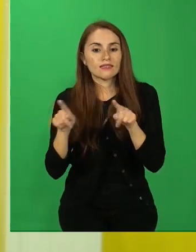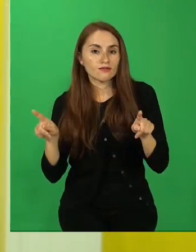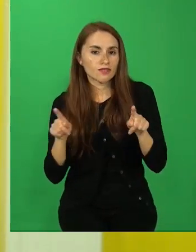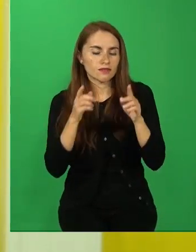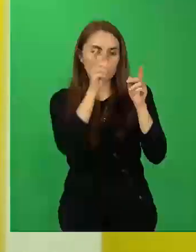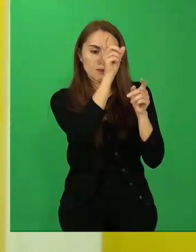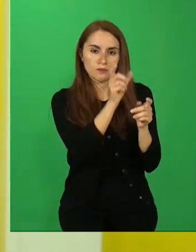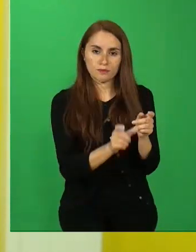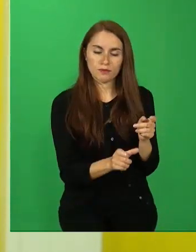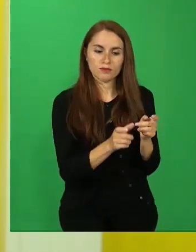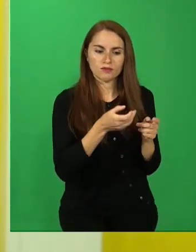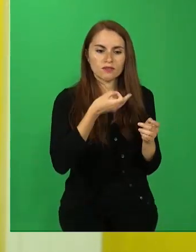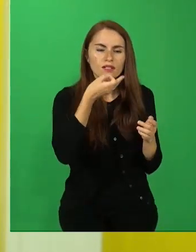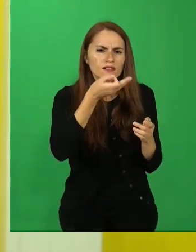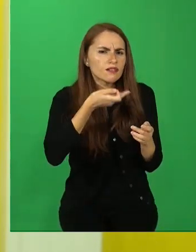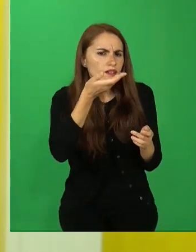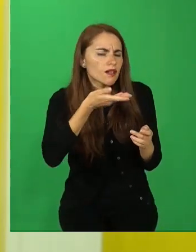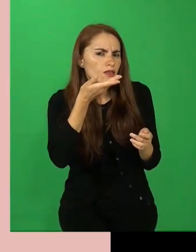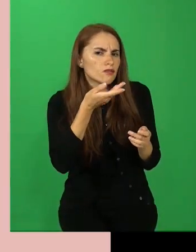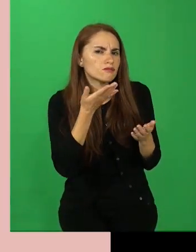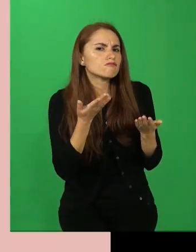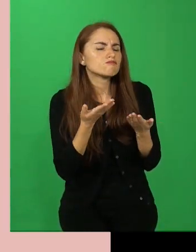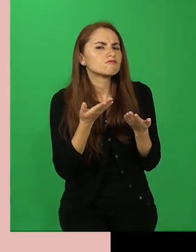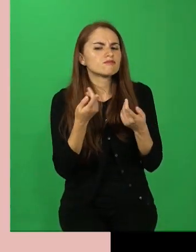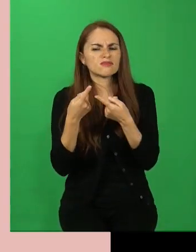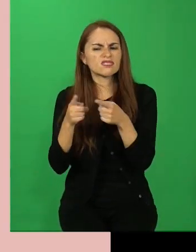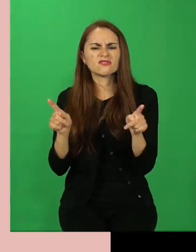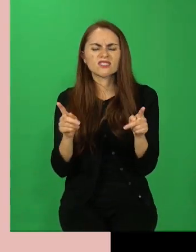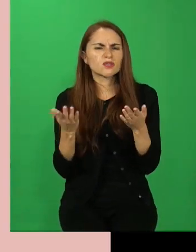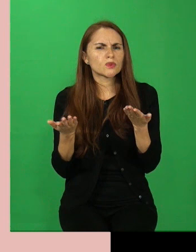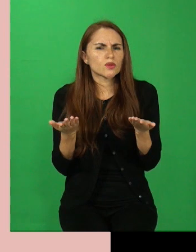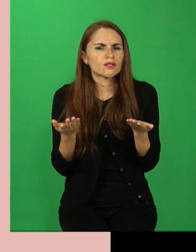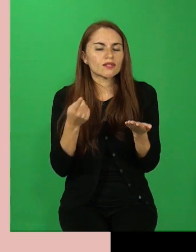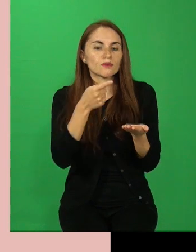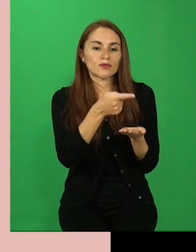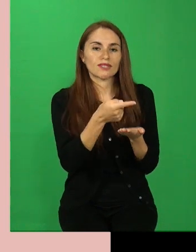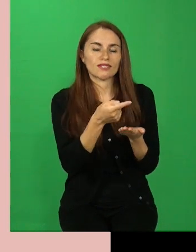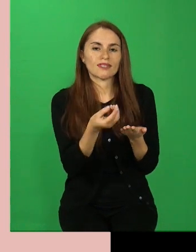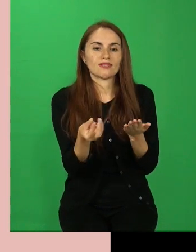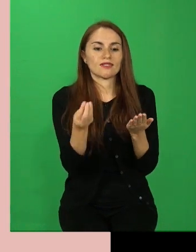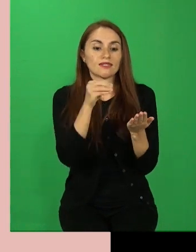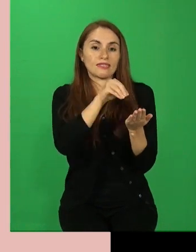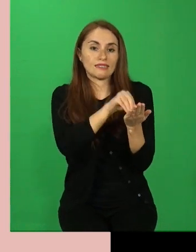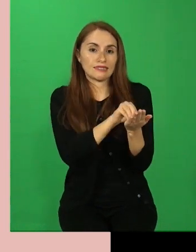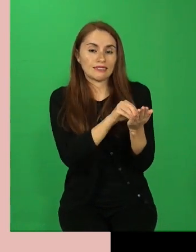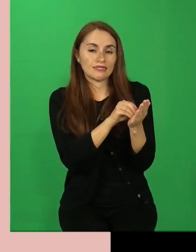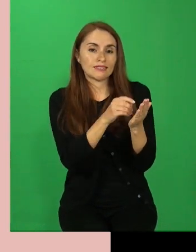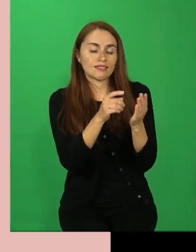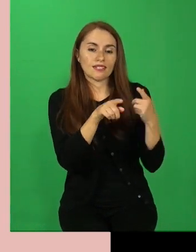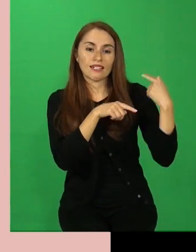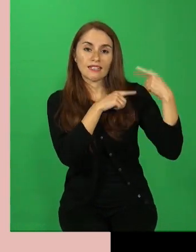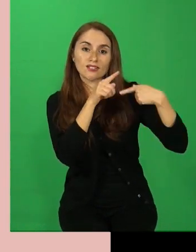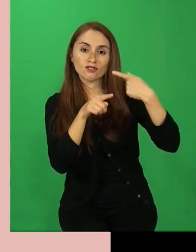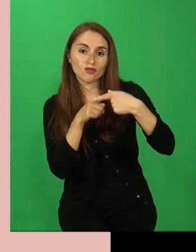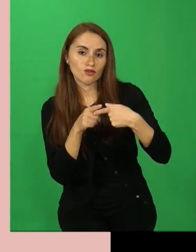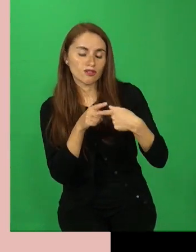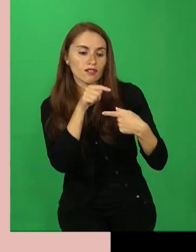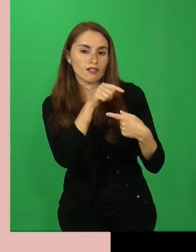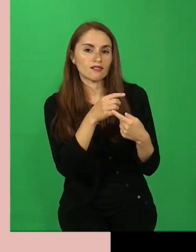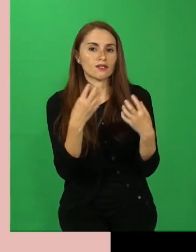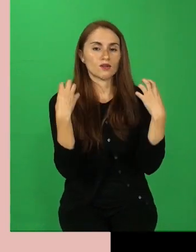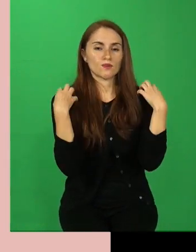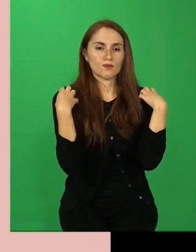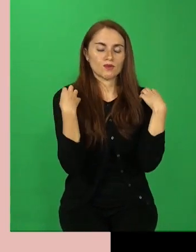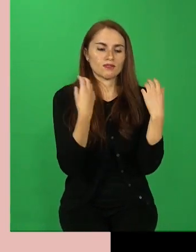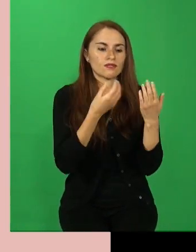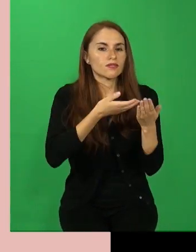narrador. ¿En qué se diferencia del autor? Que el narrador es el encargado de contar y relatar esta historia creada